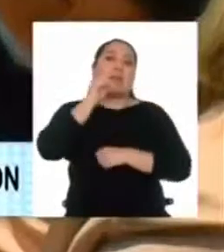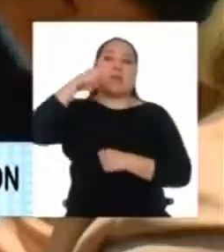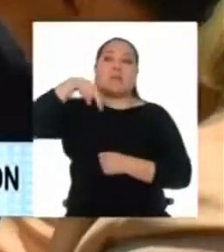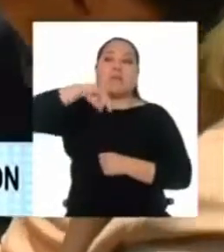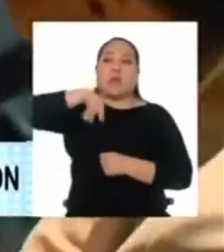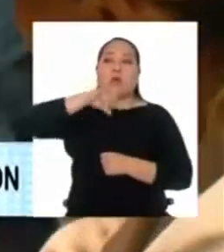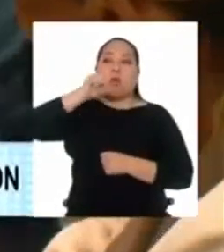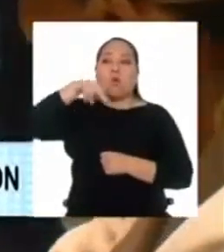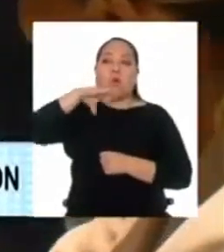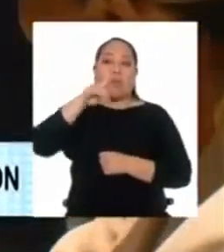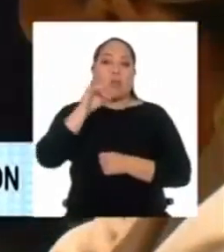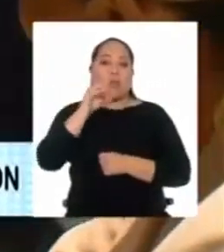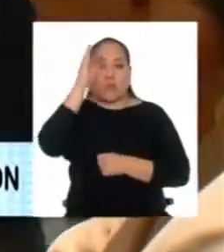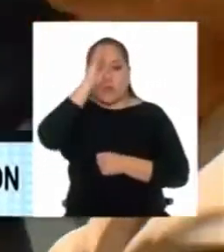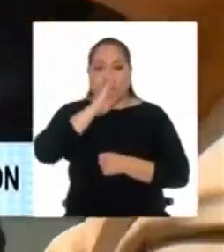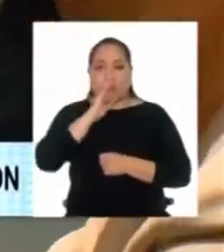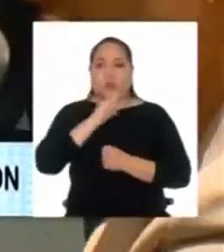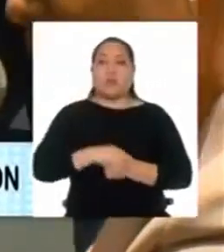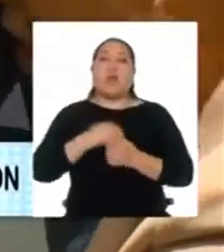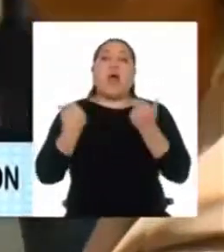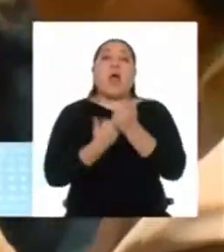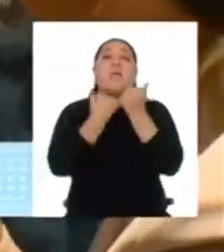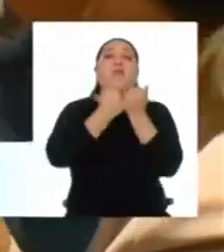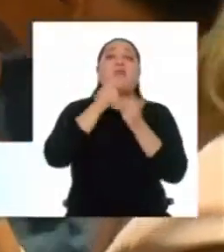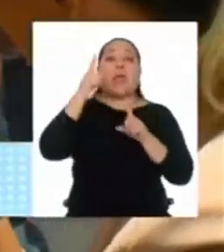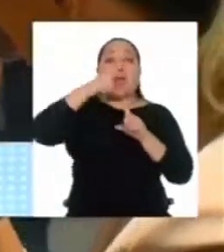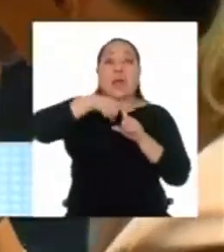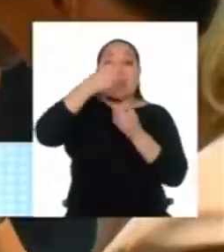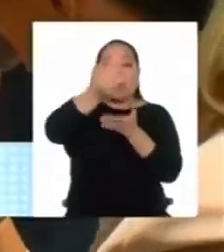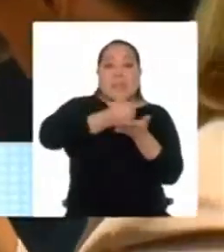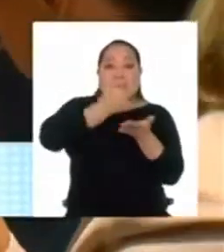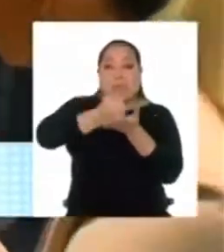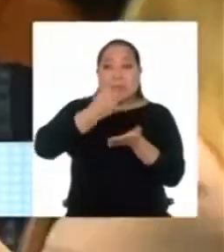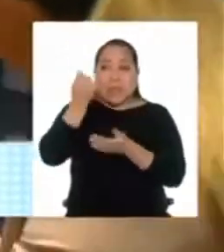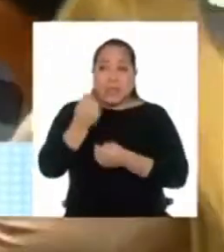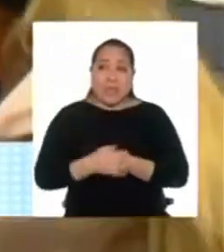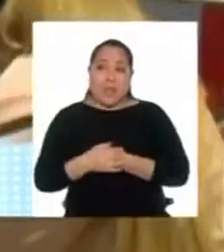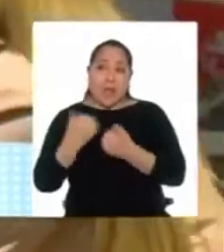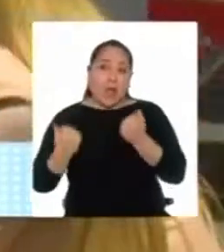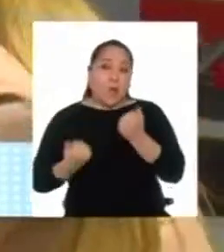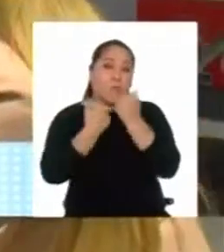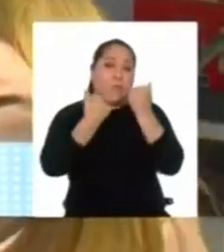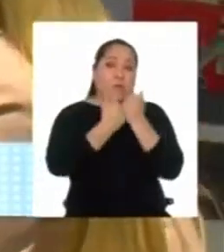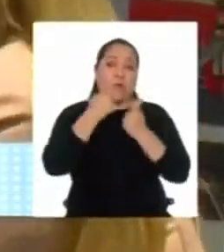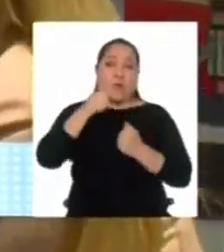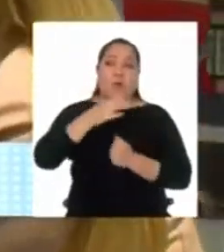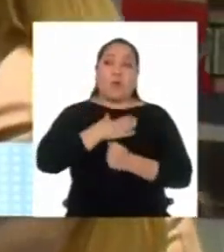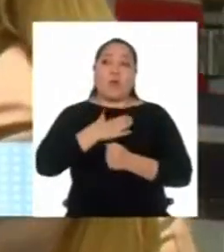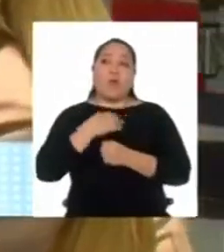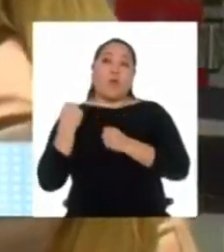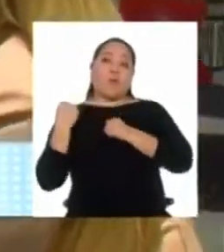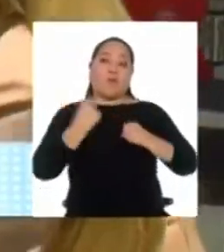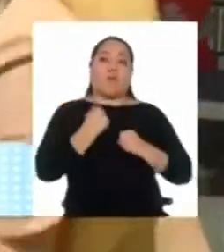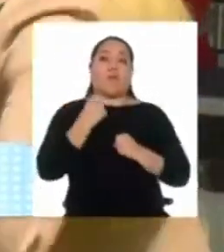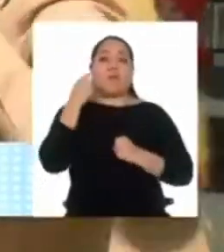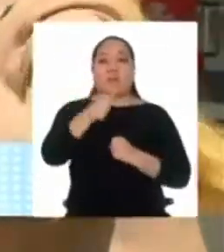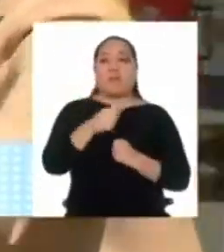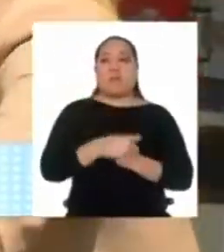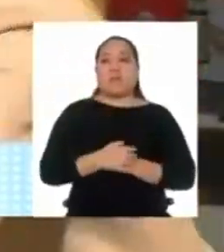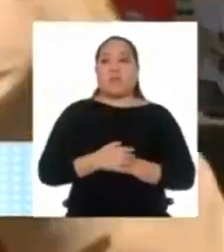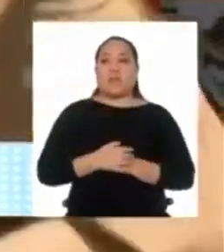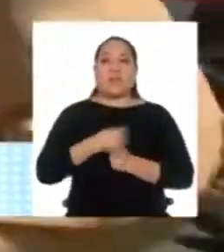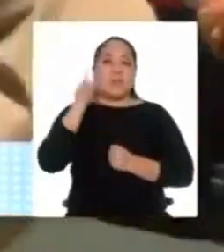Dios. Que apoyen a la Teletón. Colaboren con la Teletón, porque en mi fuerza estás